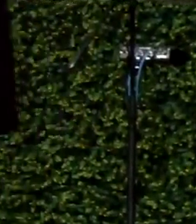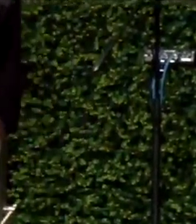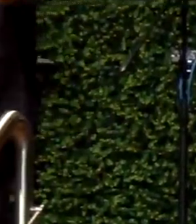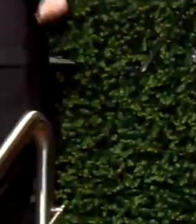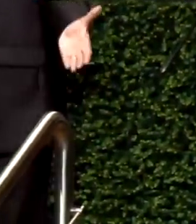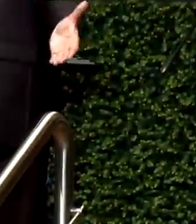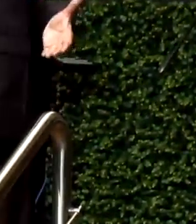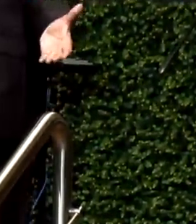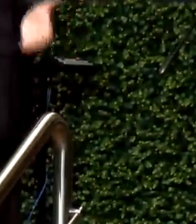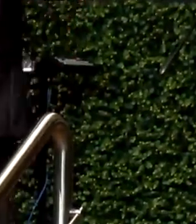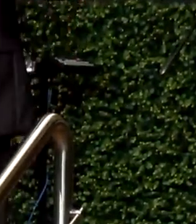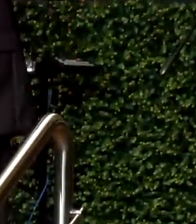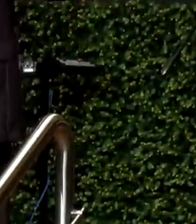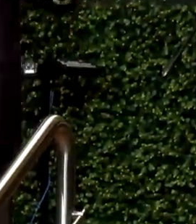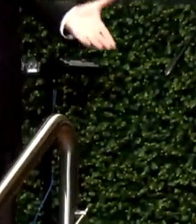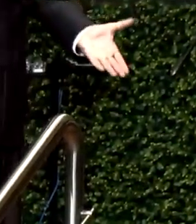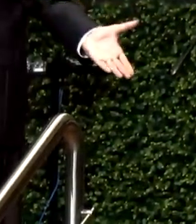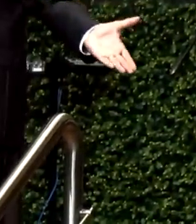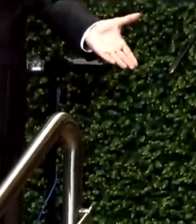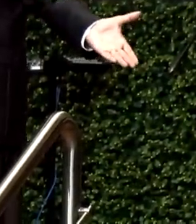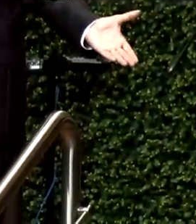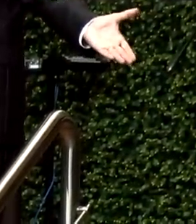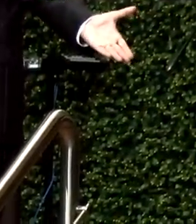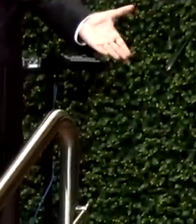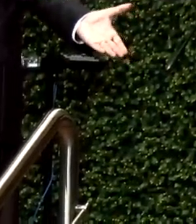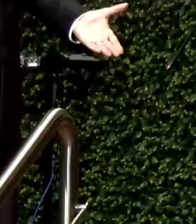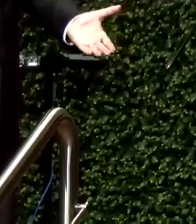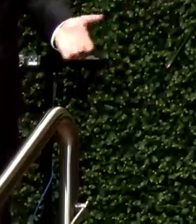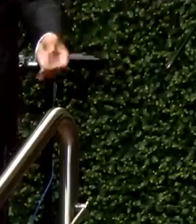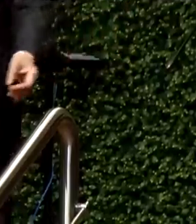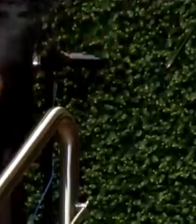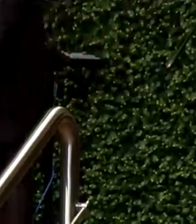Porque el primer año me quedé sin trabajo.